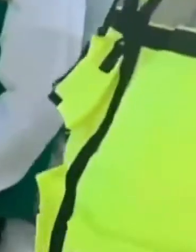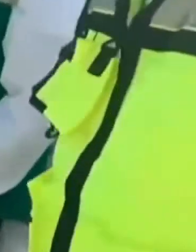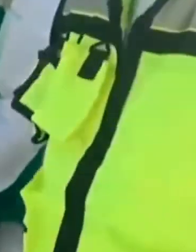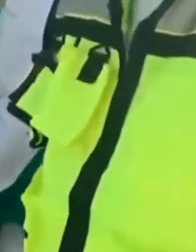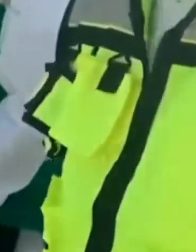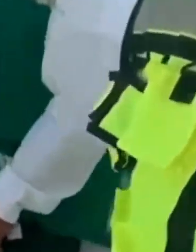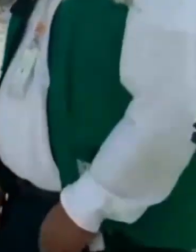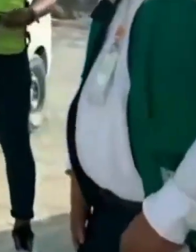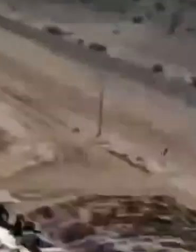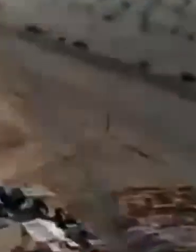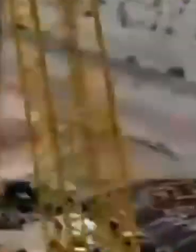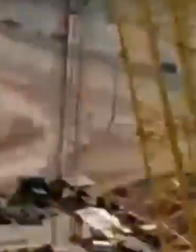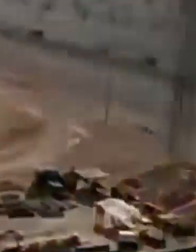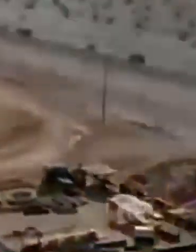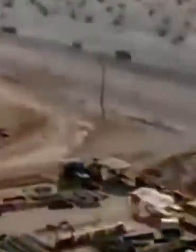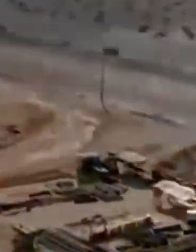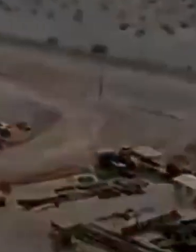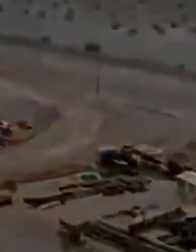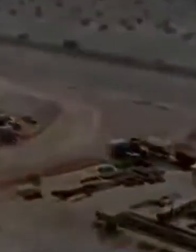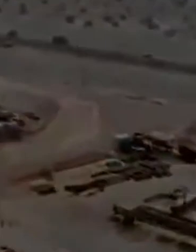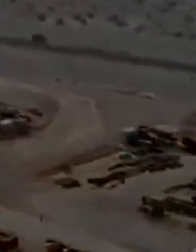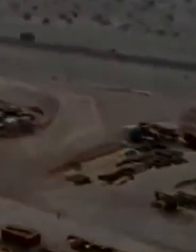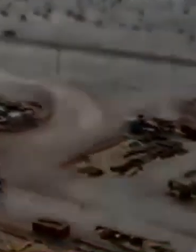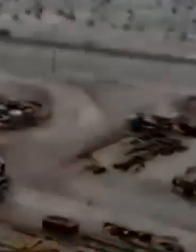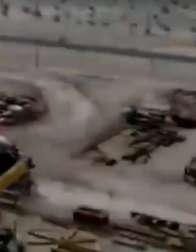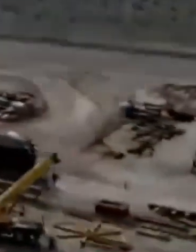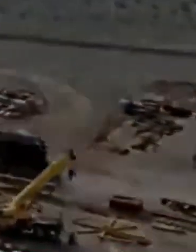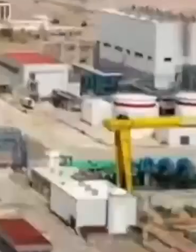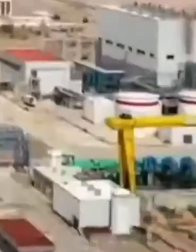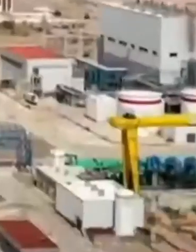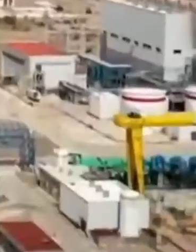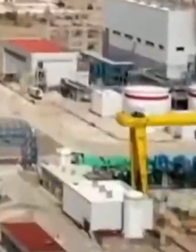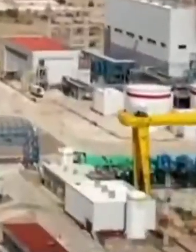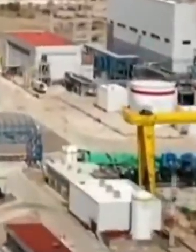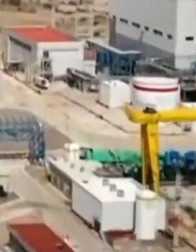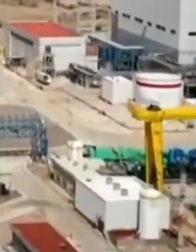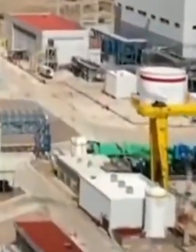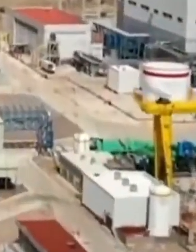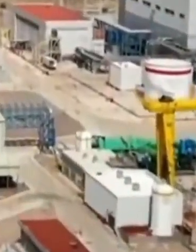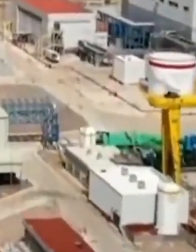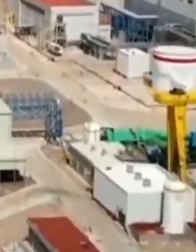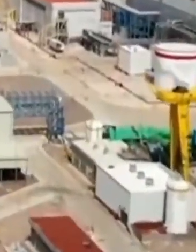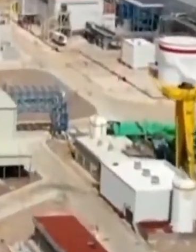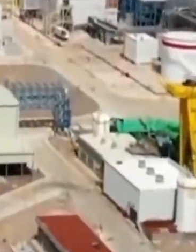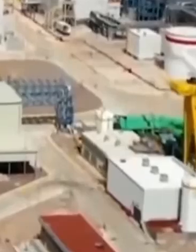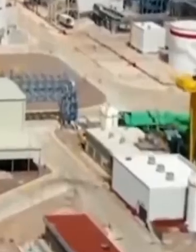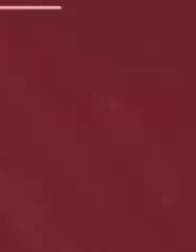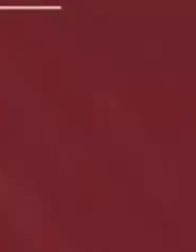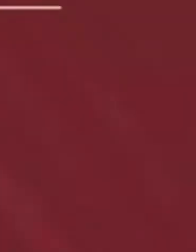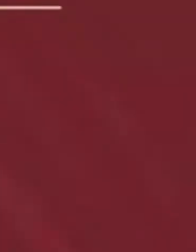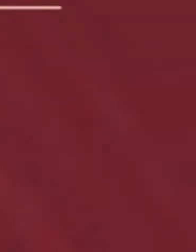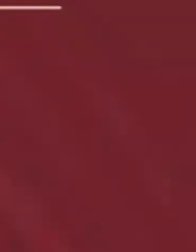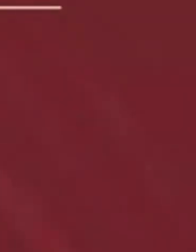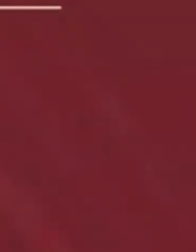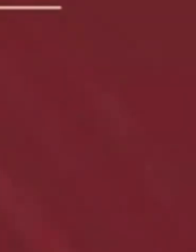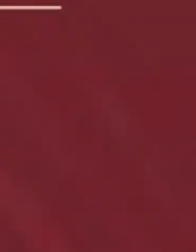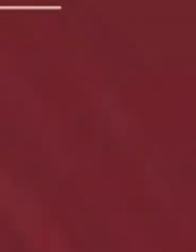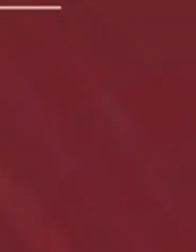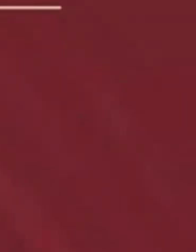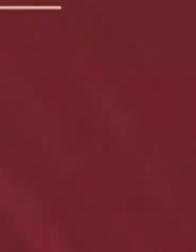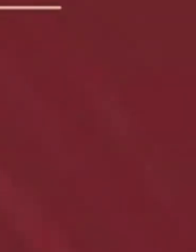de los últimos tiempos, participando desde la ingeniería hasta la puesta en marcha de los proyectos.